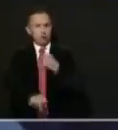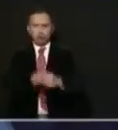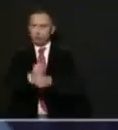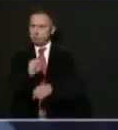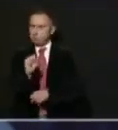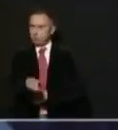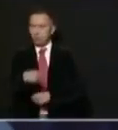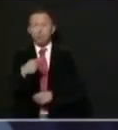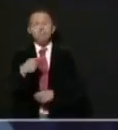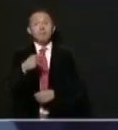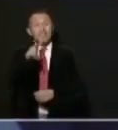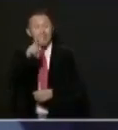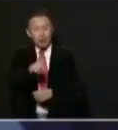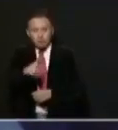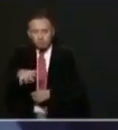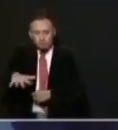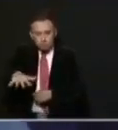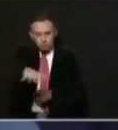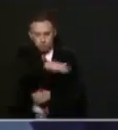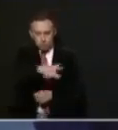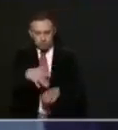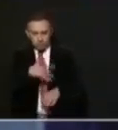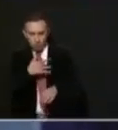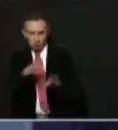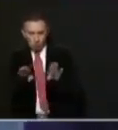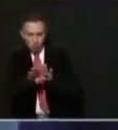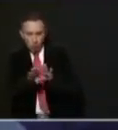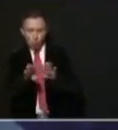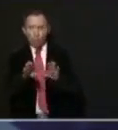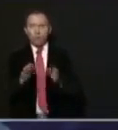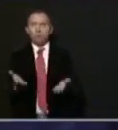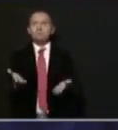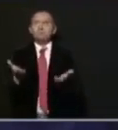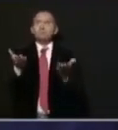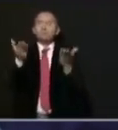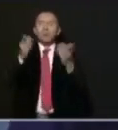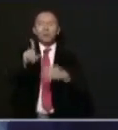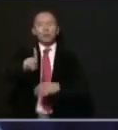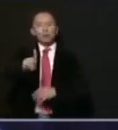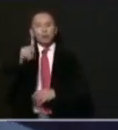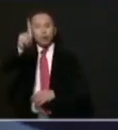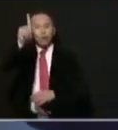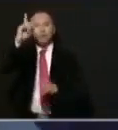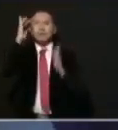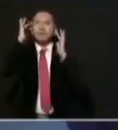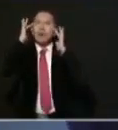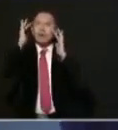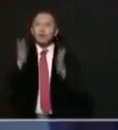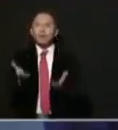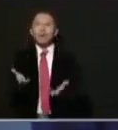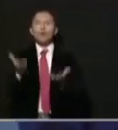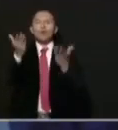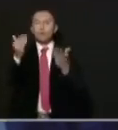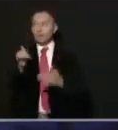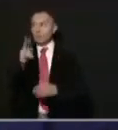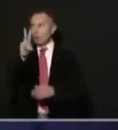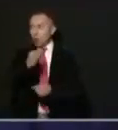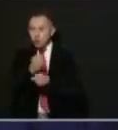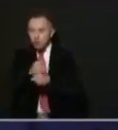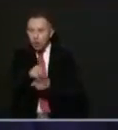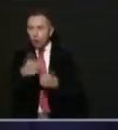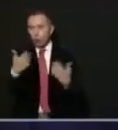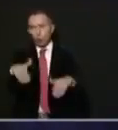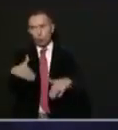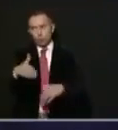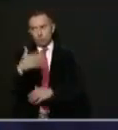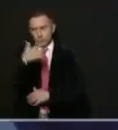realmente profunda, mística. Mística, profunda. Estamos ante un momento sagrada, realmente espiritual. Sagrada, es un momento solemne, sagrado, sin duda alguna. Sí, este. Sí. La